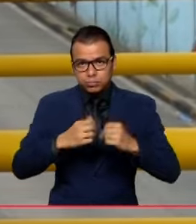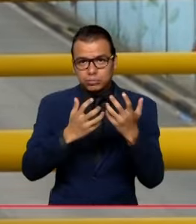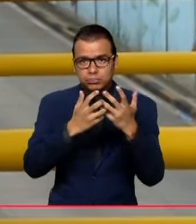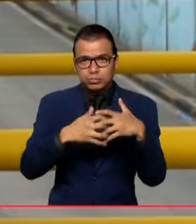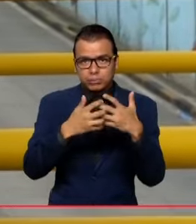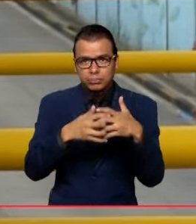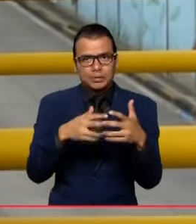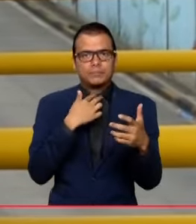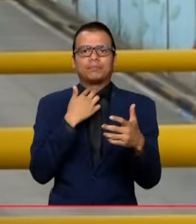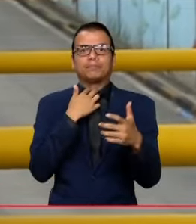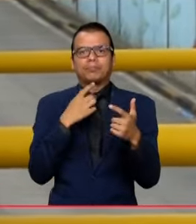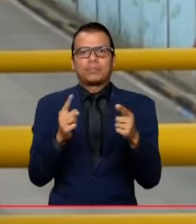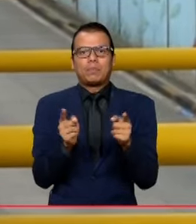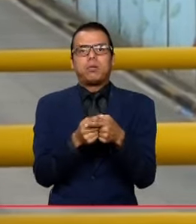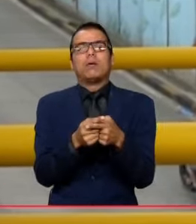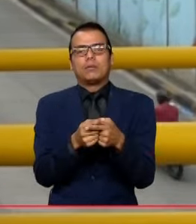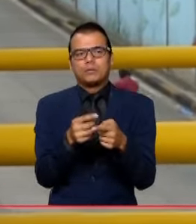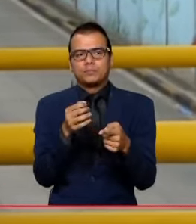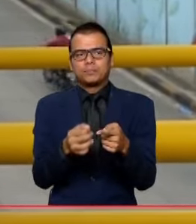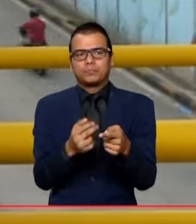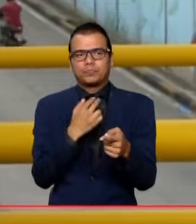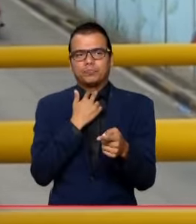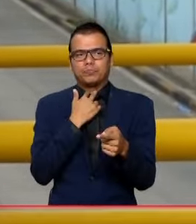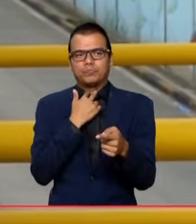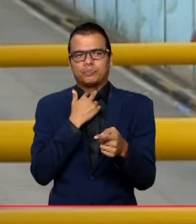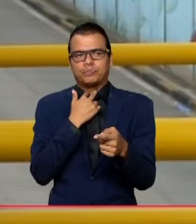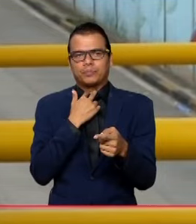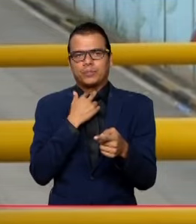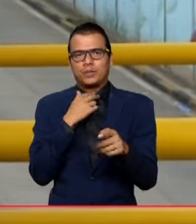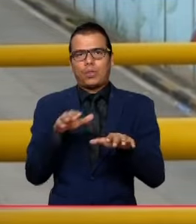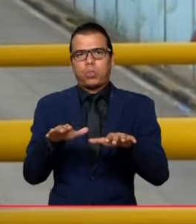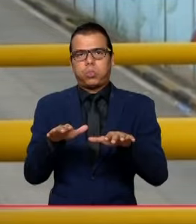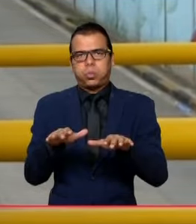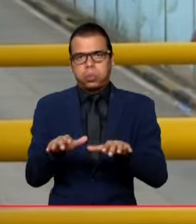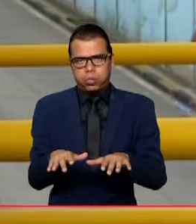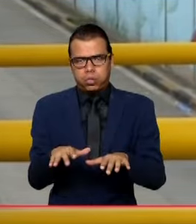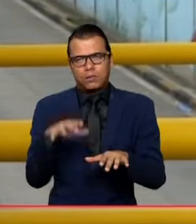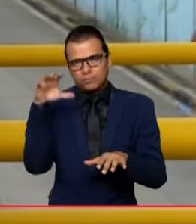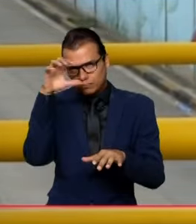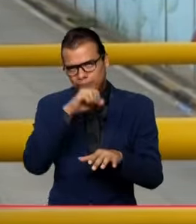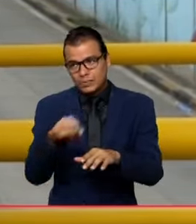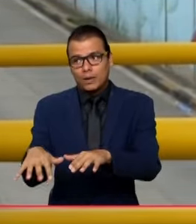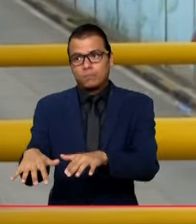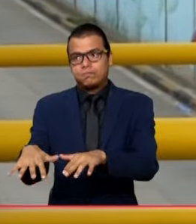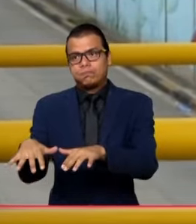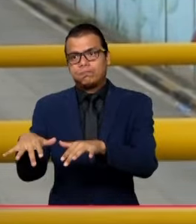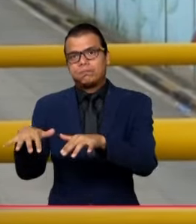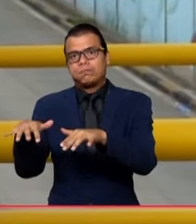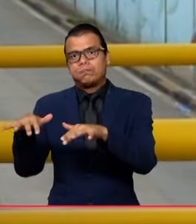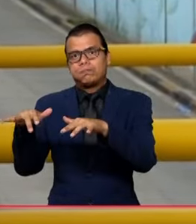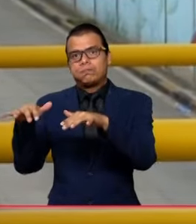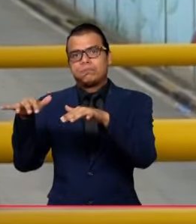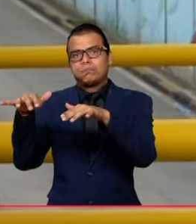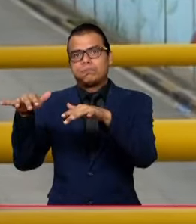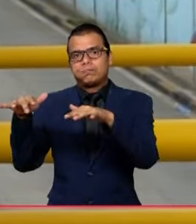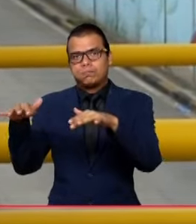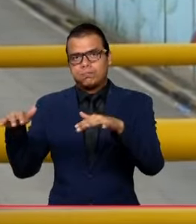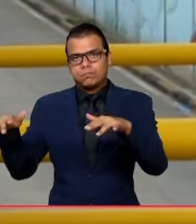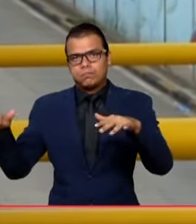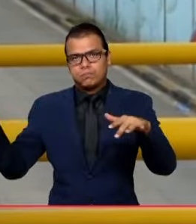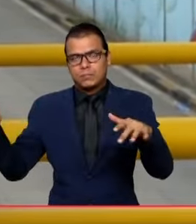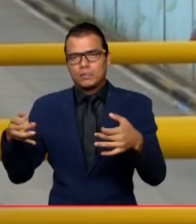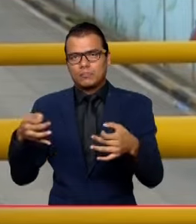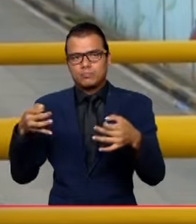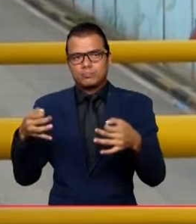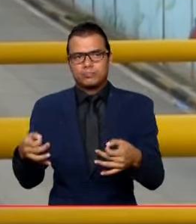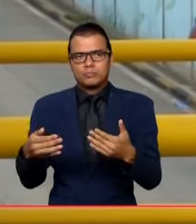causó posteriormente que dichos sistemas empezaran a trabajar en una forma más lenta pero dichas aguas al transcurso de